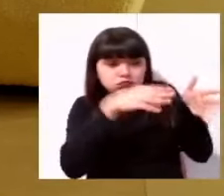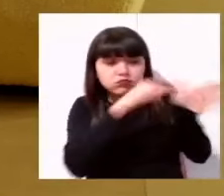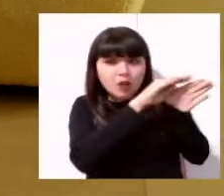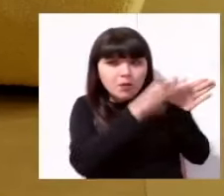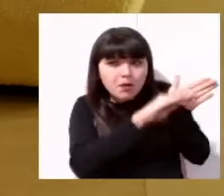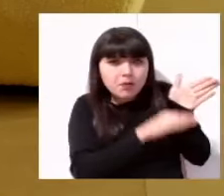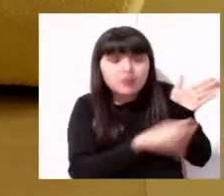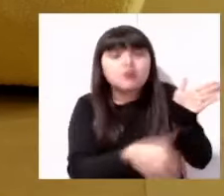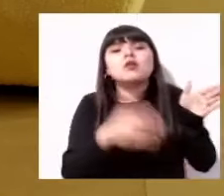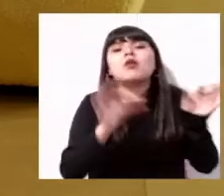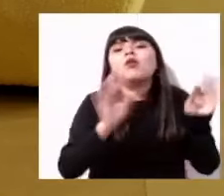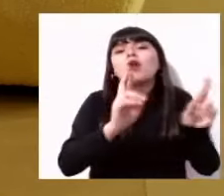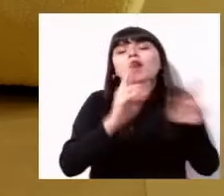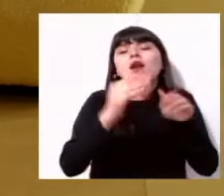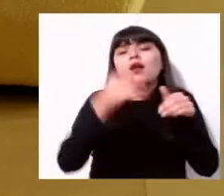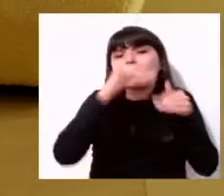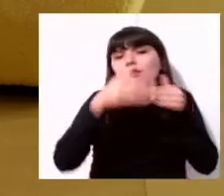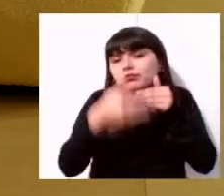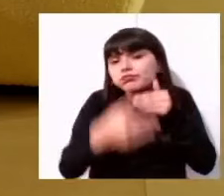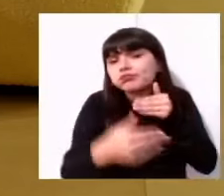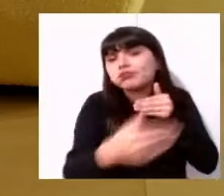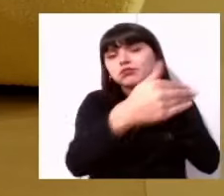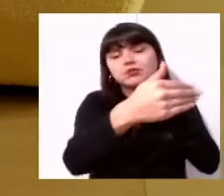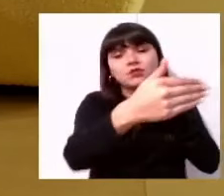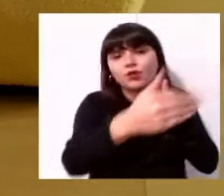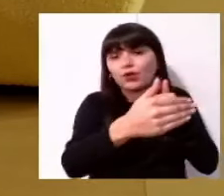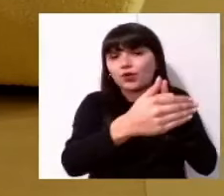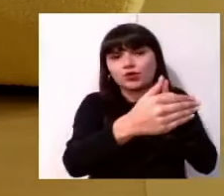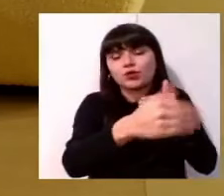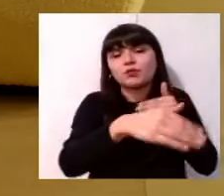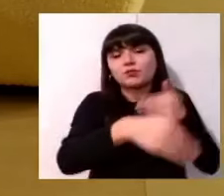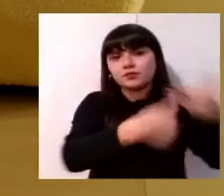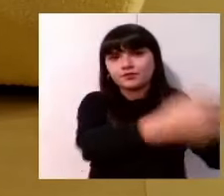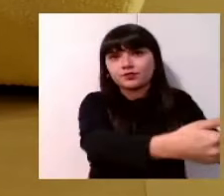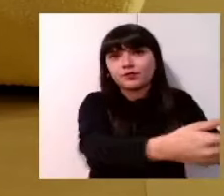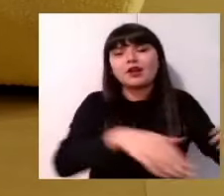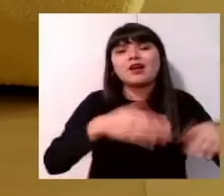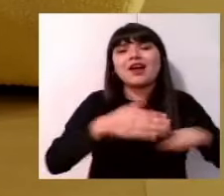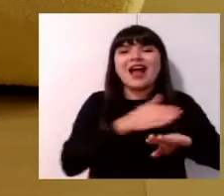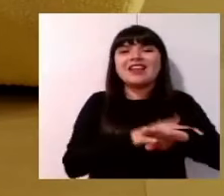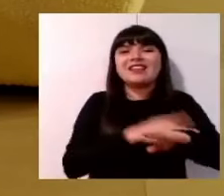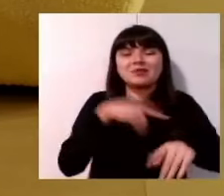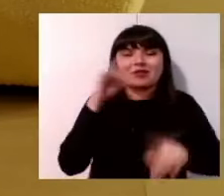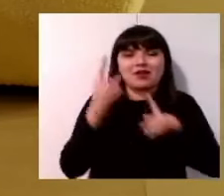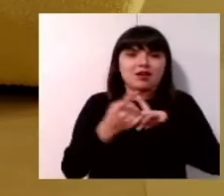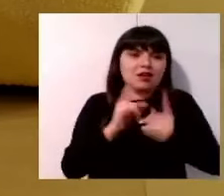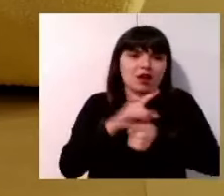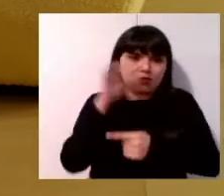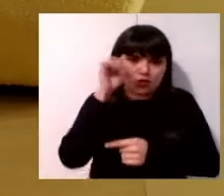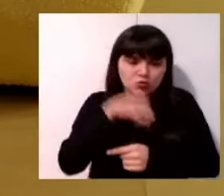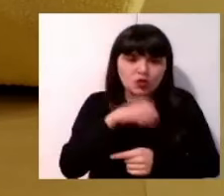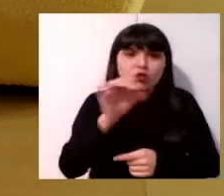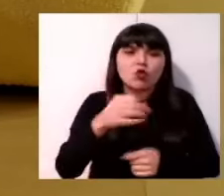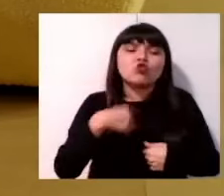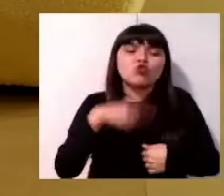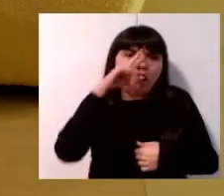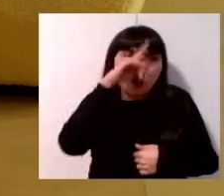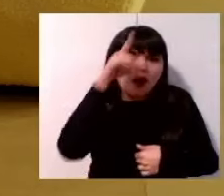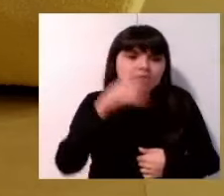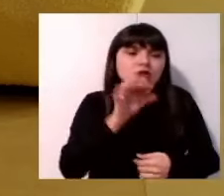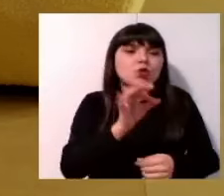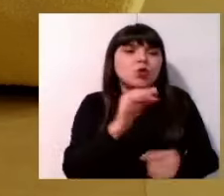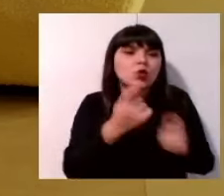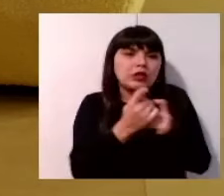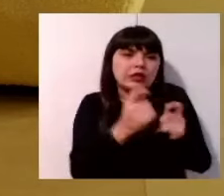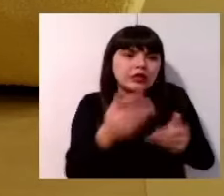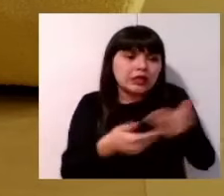tiempos acotados, mientras uno está instaurando algún cambio, haciendo algún tratamiento de algún trastorno del